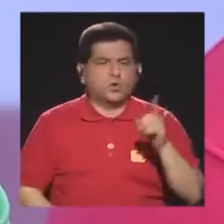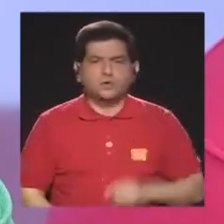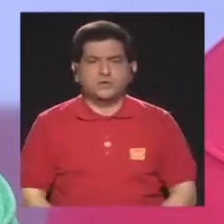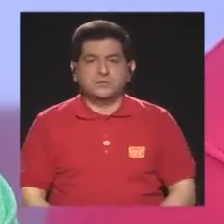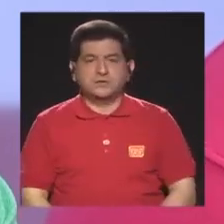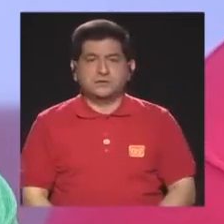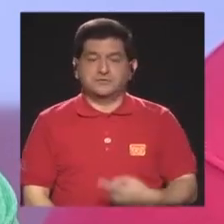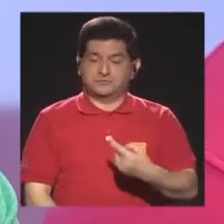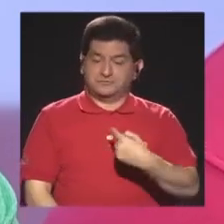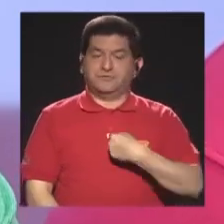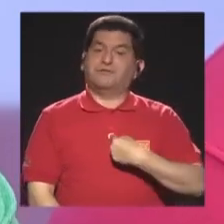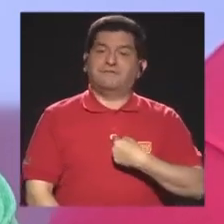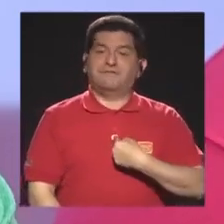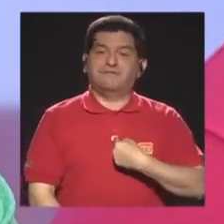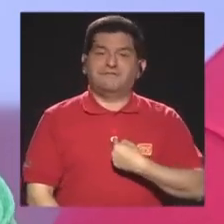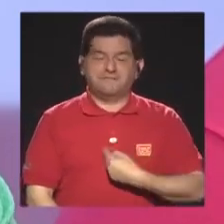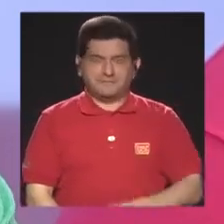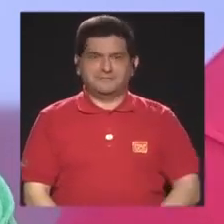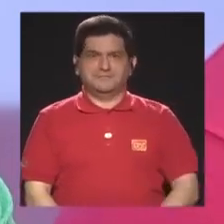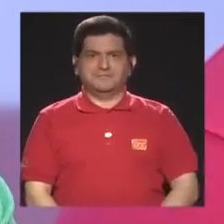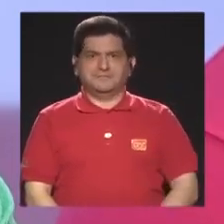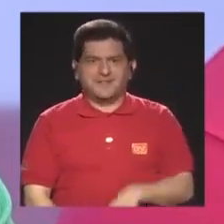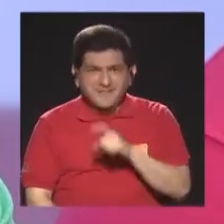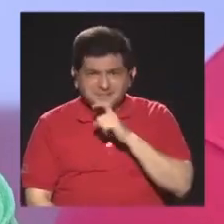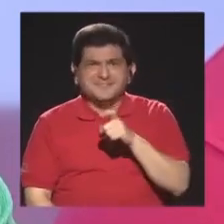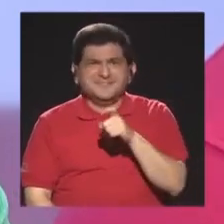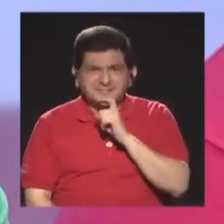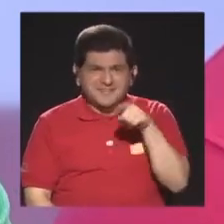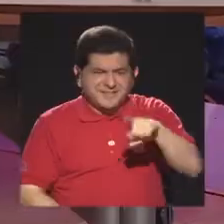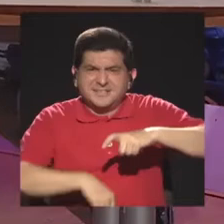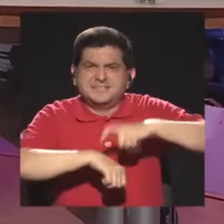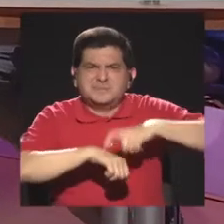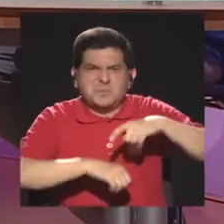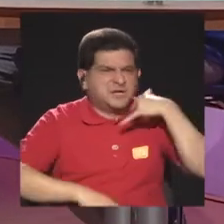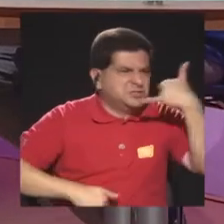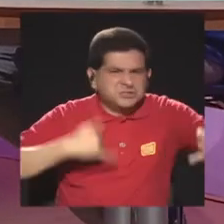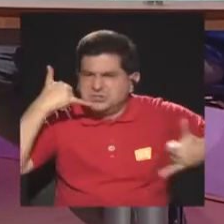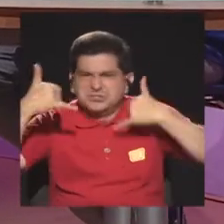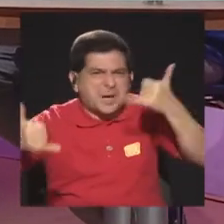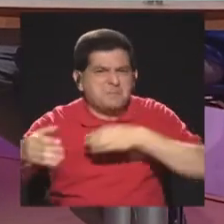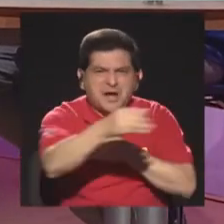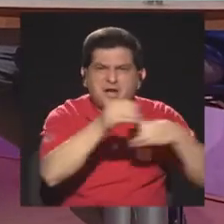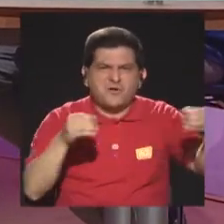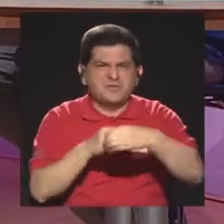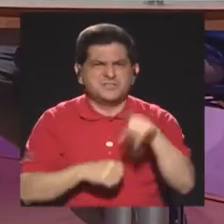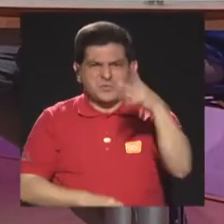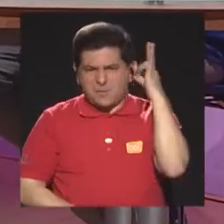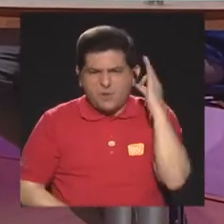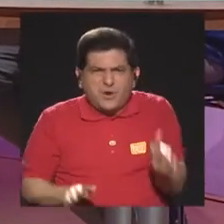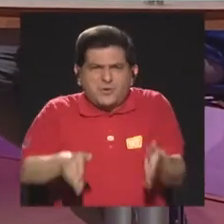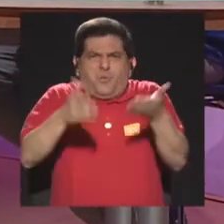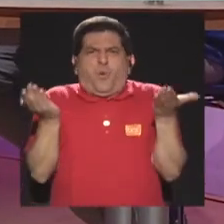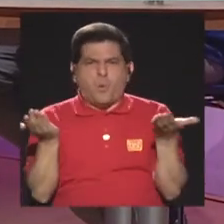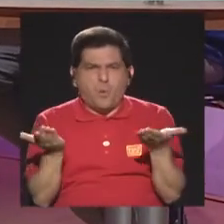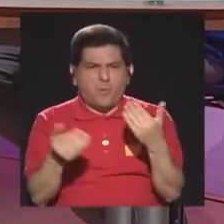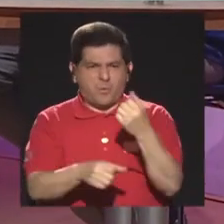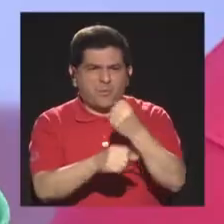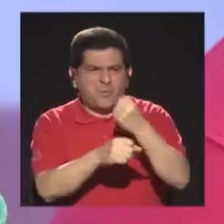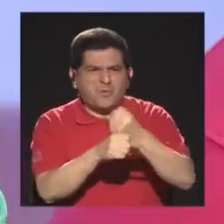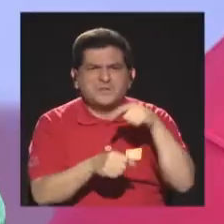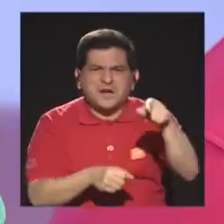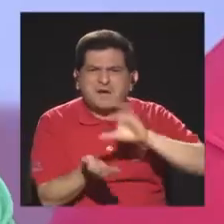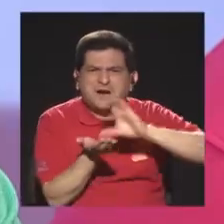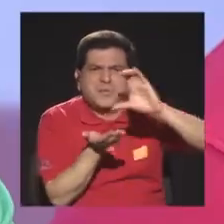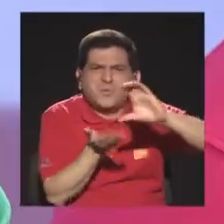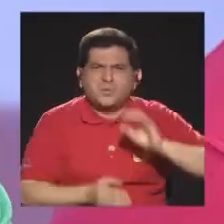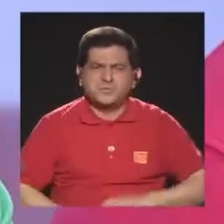dijeron que era yo. Entonces fue difícil porque ahí empezaron llamadas de oficinas que por qué tienen una mujer ahí haciendo el curso, pero